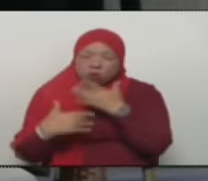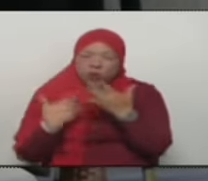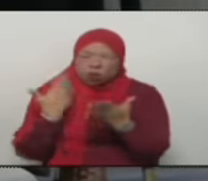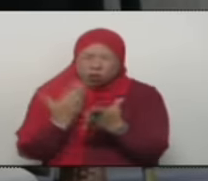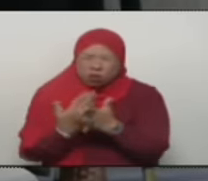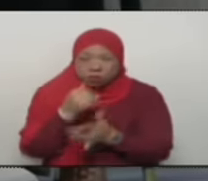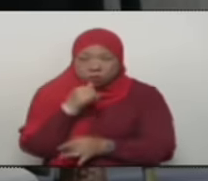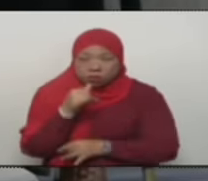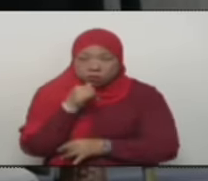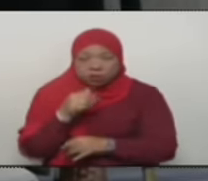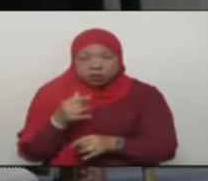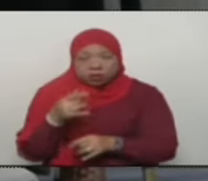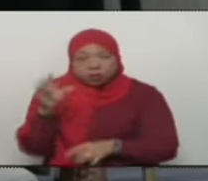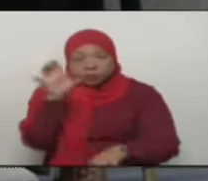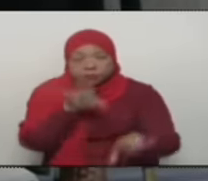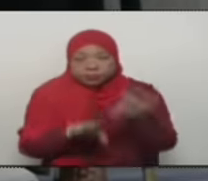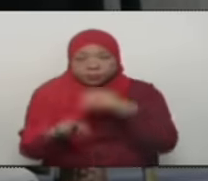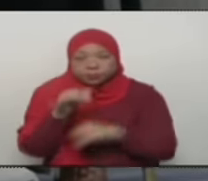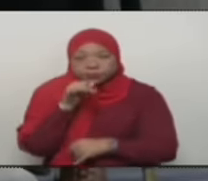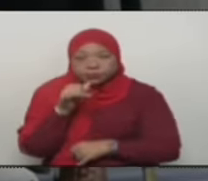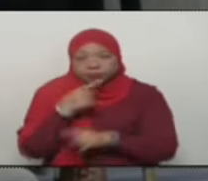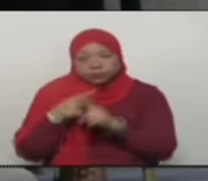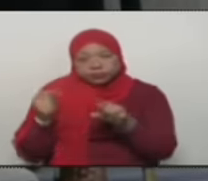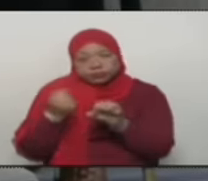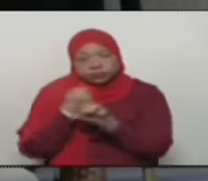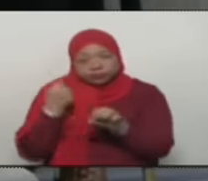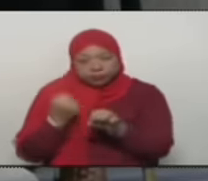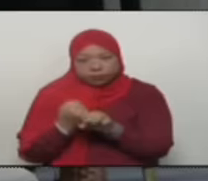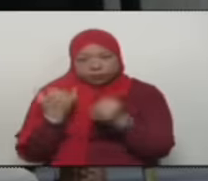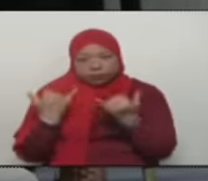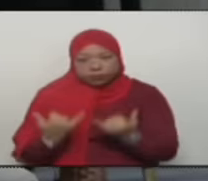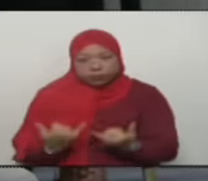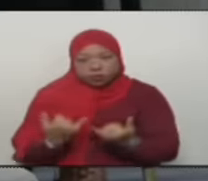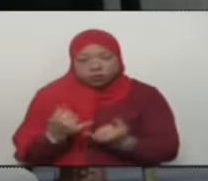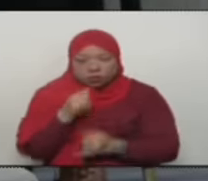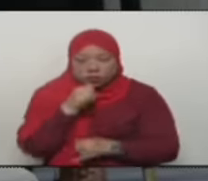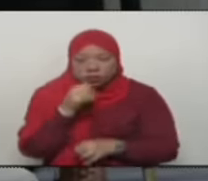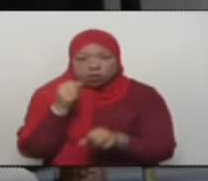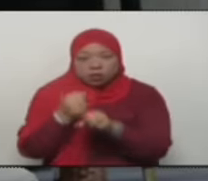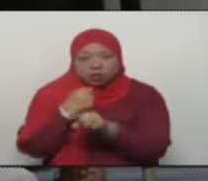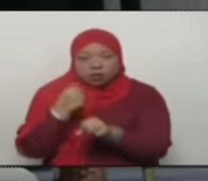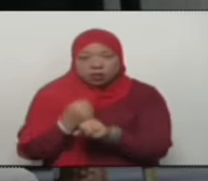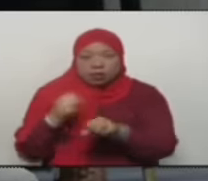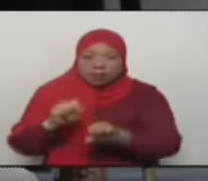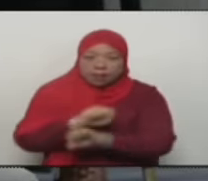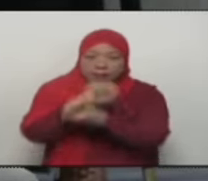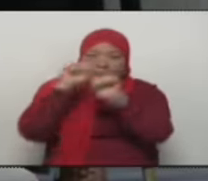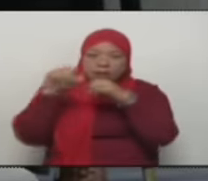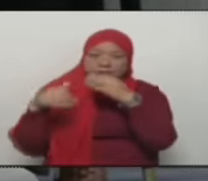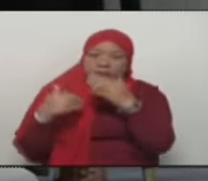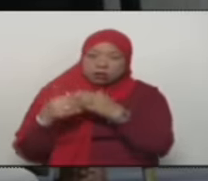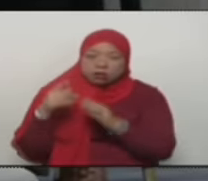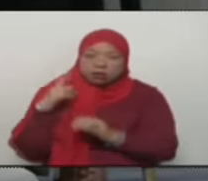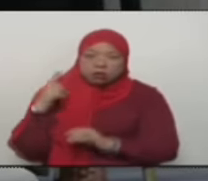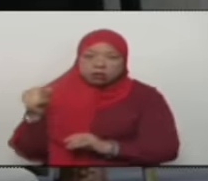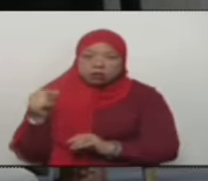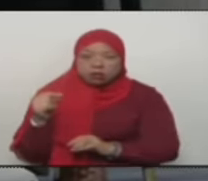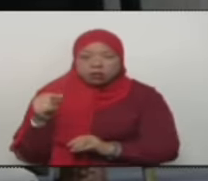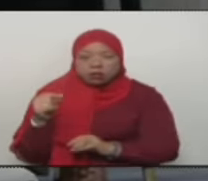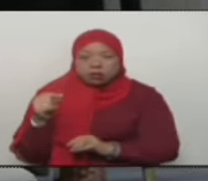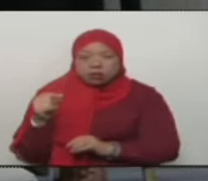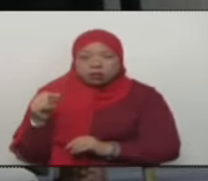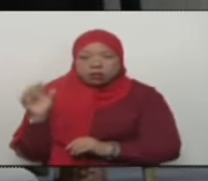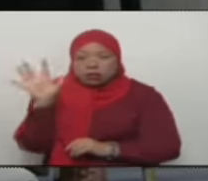como explorador, por eso el salió de África, como usted lo decía esta mañana, y se fue a Asia, se fue